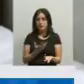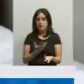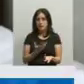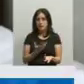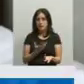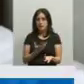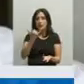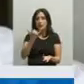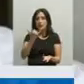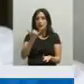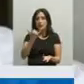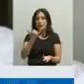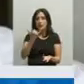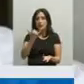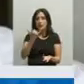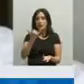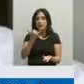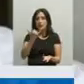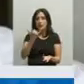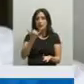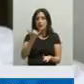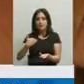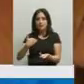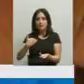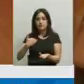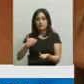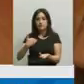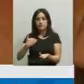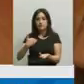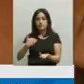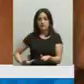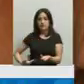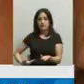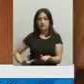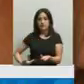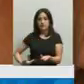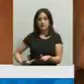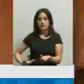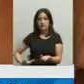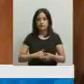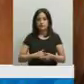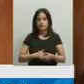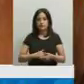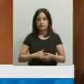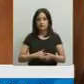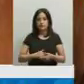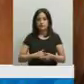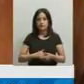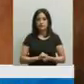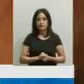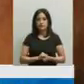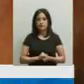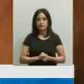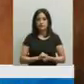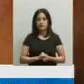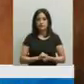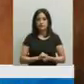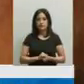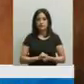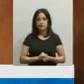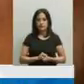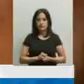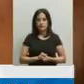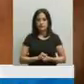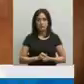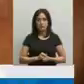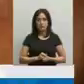otra recusación que fue planteada contra el presidente del tribunal, también criminal número 2, el doctor Antonio Germano, que es el tribunal que